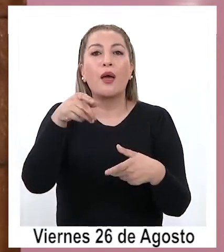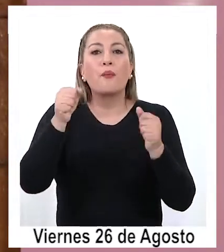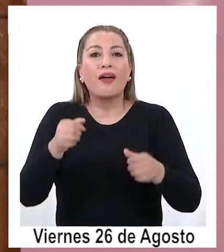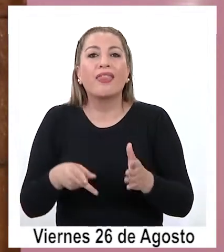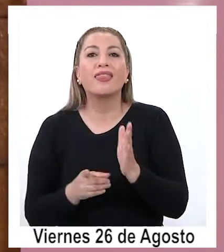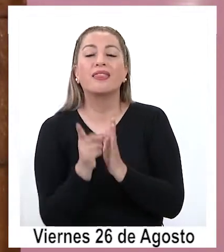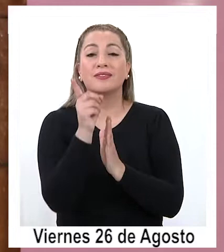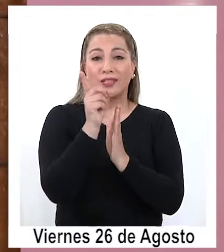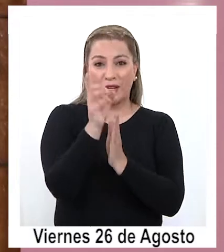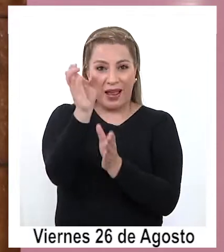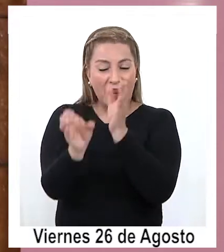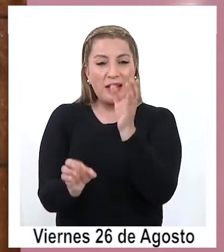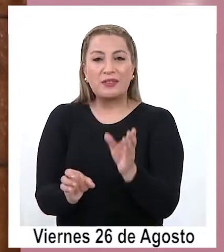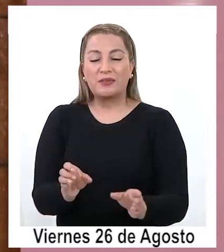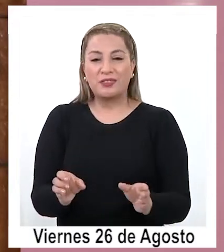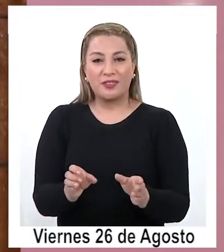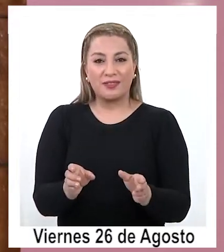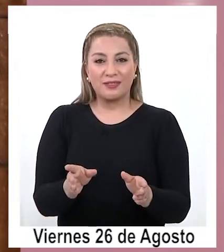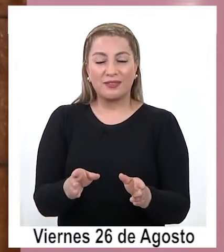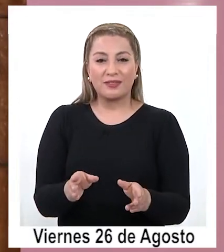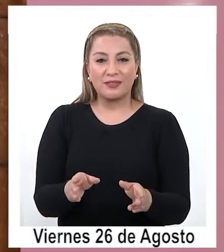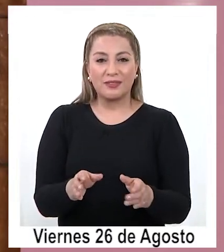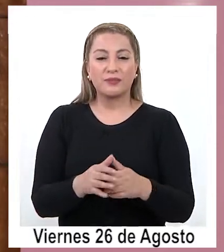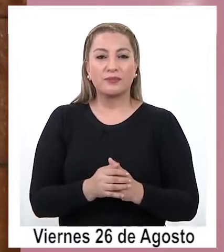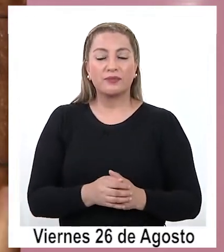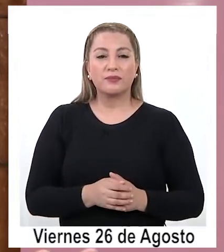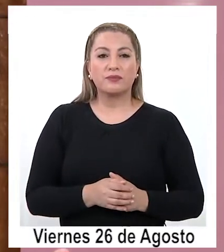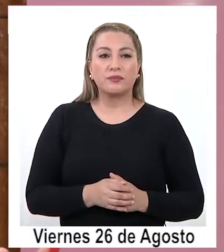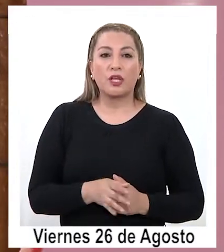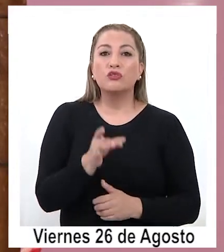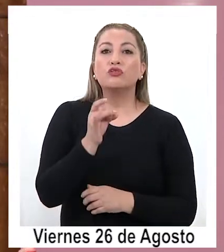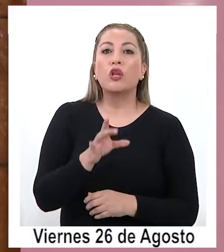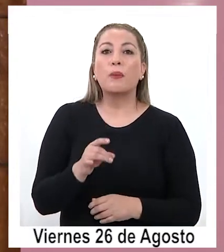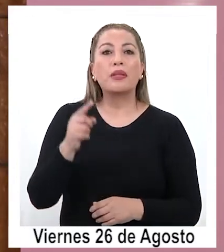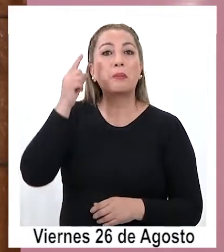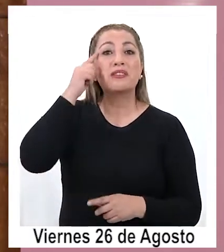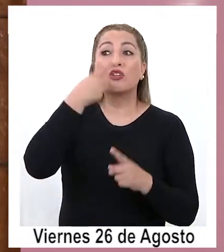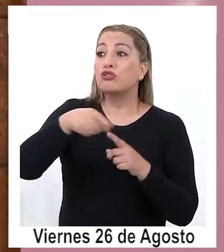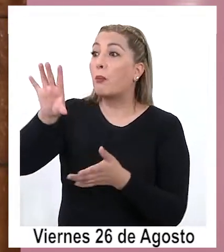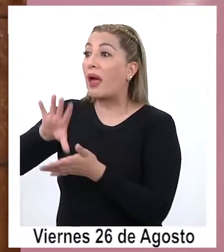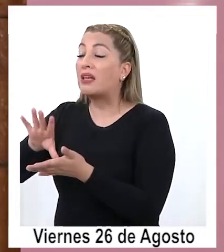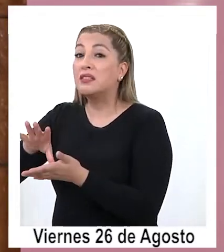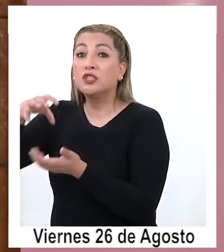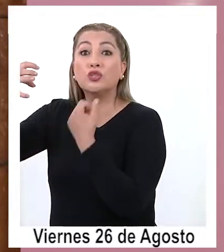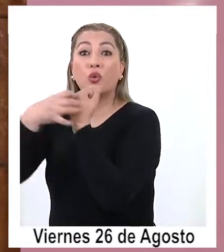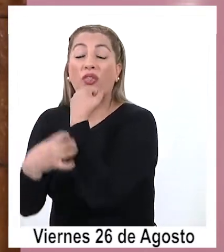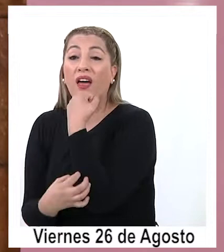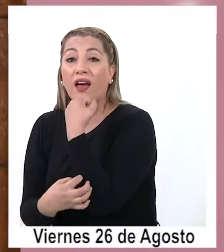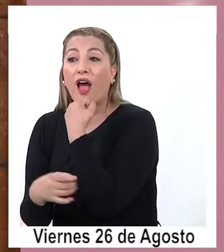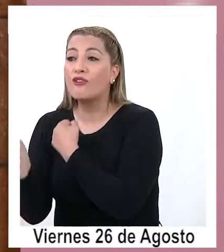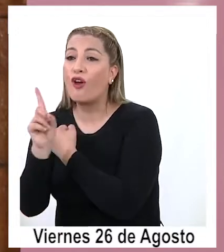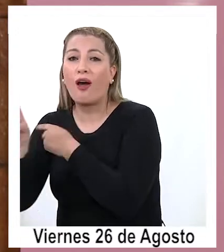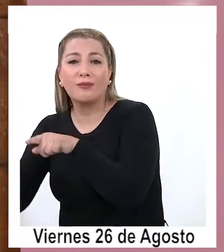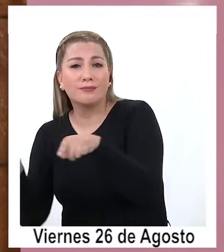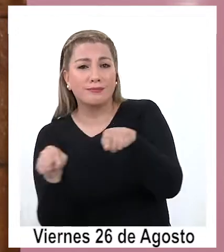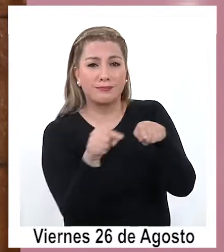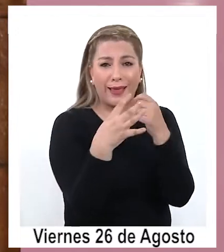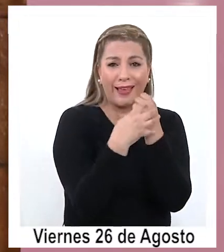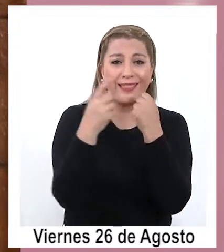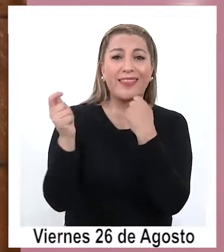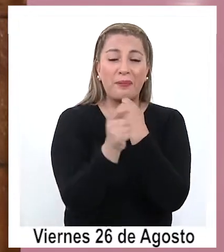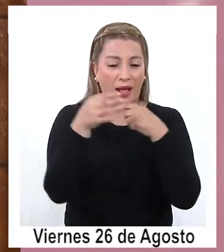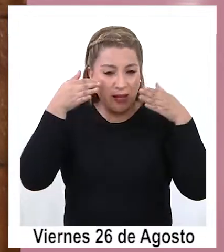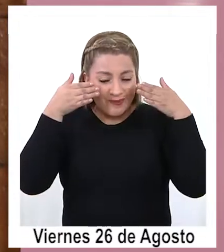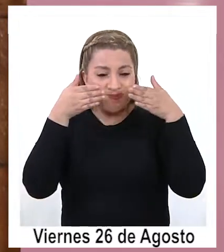desarrollar los artistas y los creadores no tenemos solo que mirar hacia afuera sino que también podemos hacer una gran plataforma regional